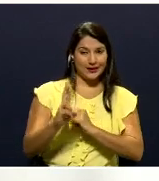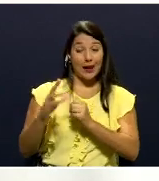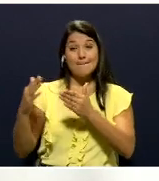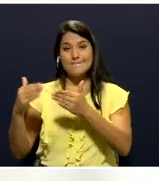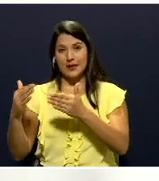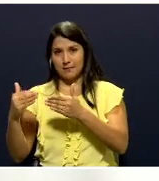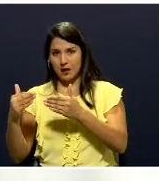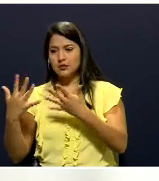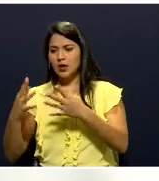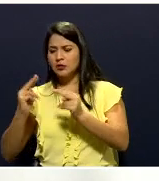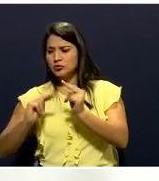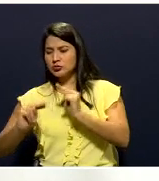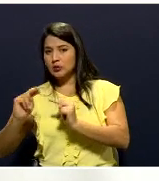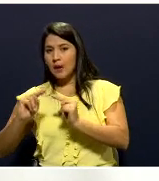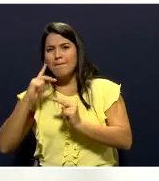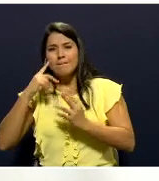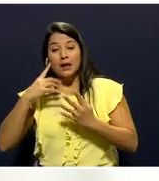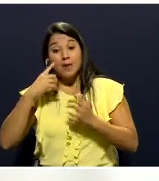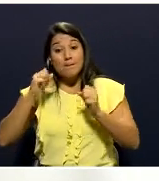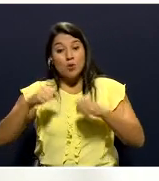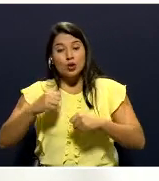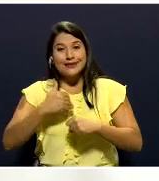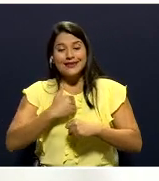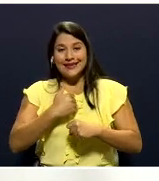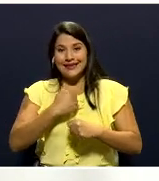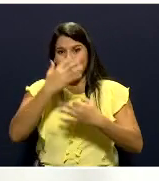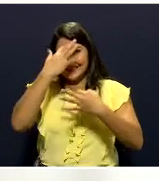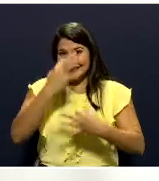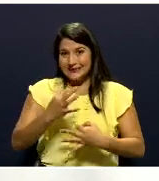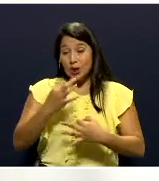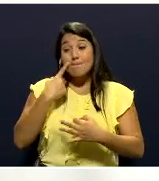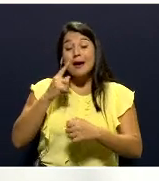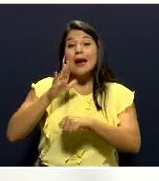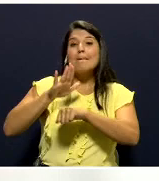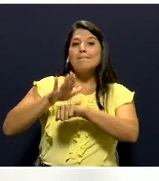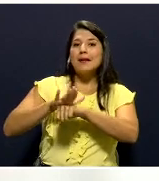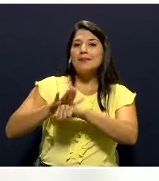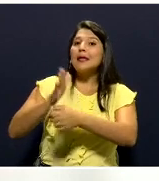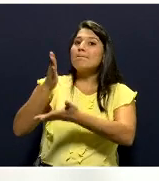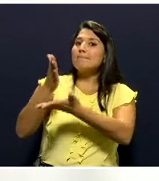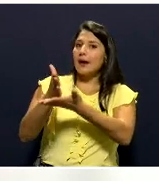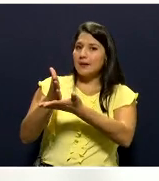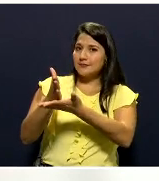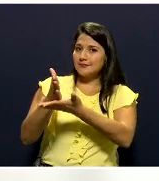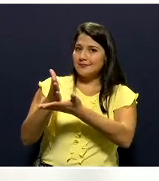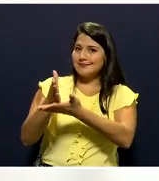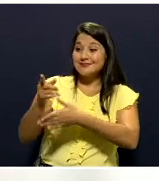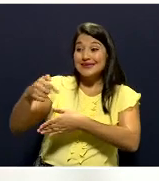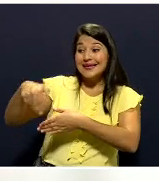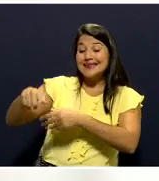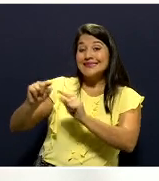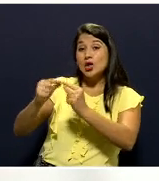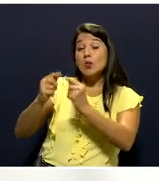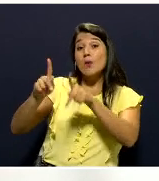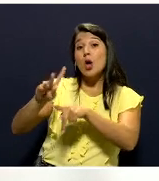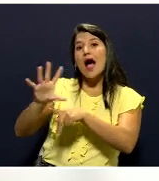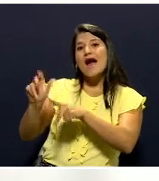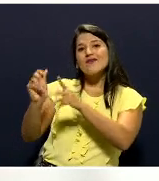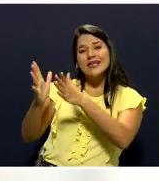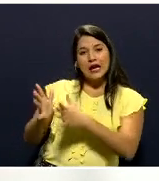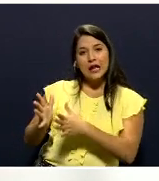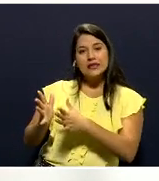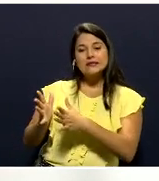una decisión que permita detener este flujo controlado por unos días mientras logramos